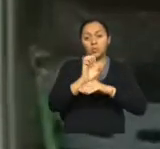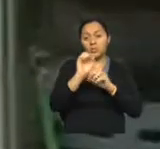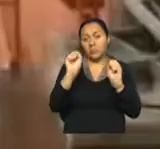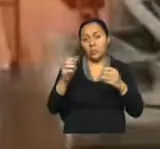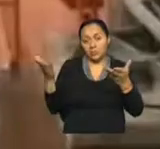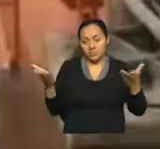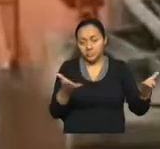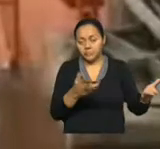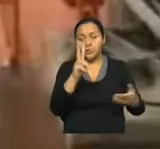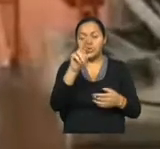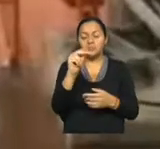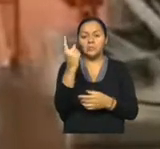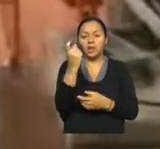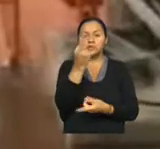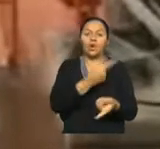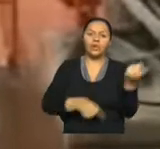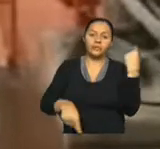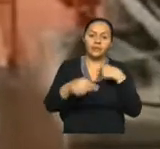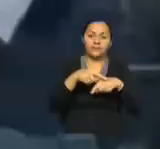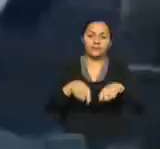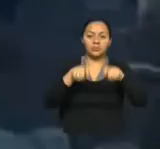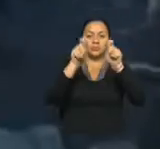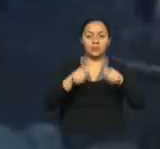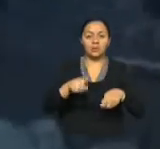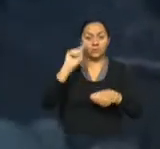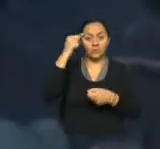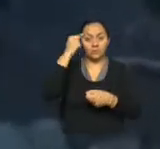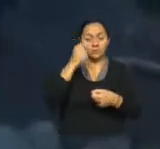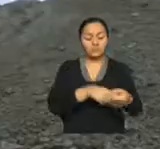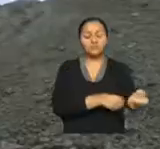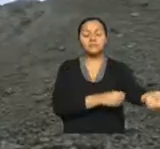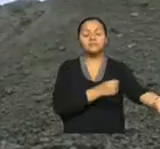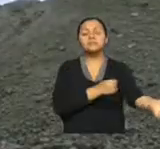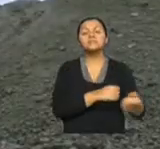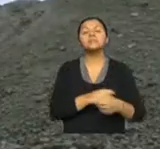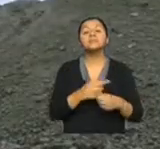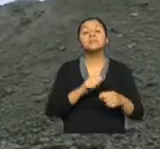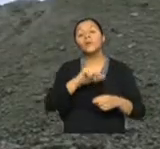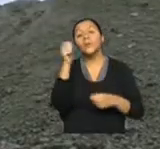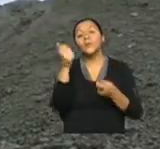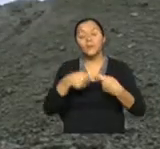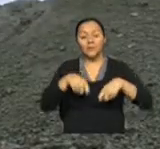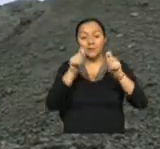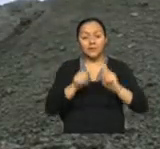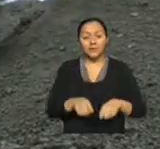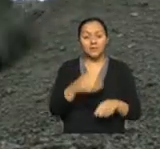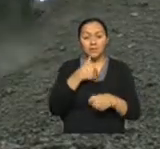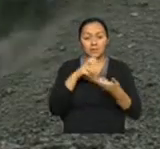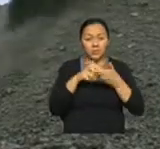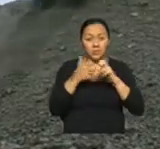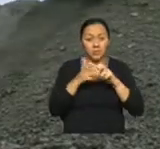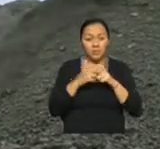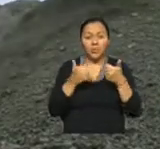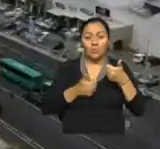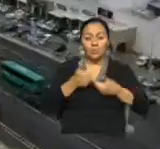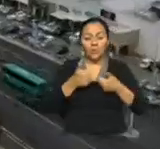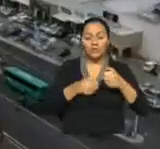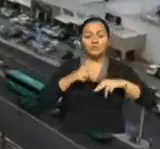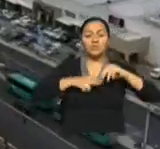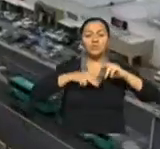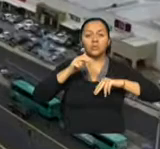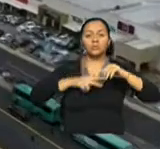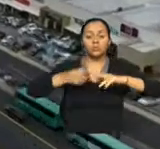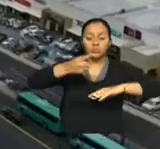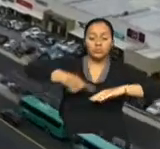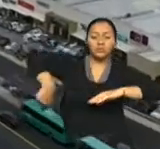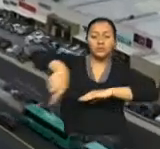año 2011, volvió a ser contratista con el Estado. Otro de los contratos que presentaron irregularidades fue el de la construcción de la